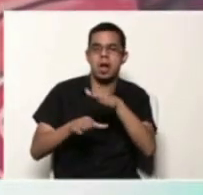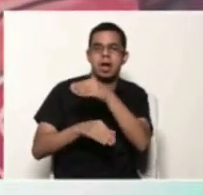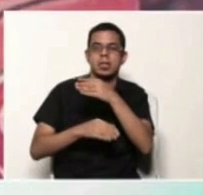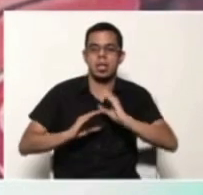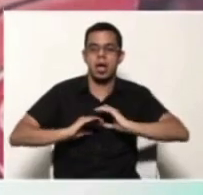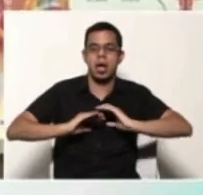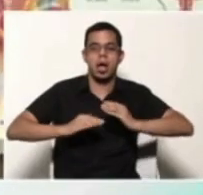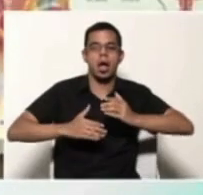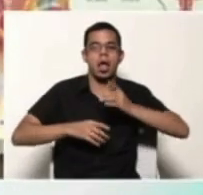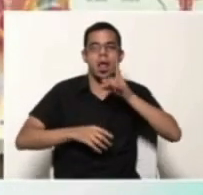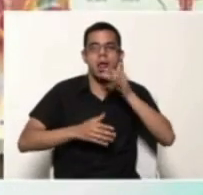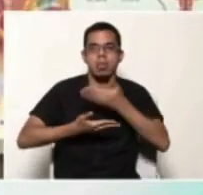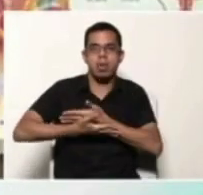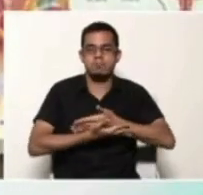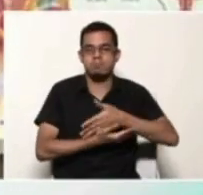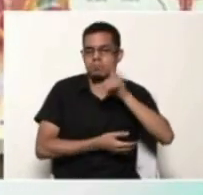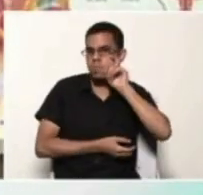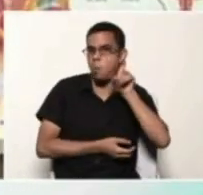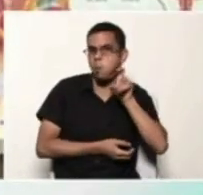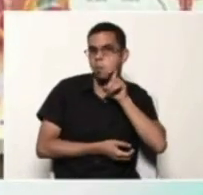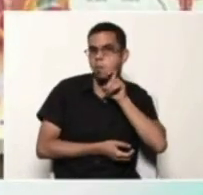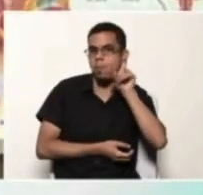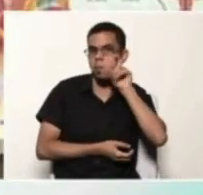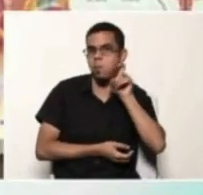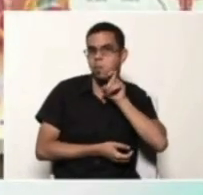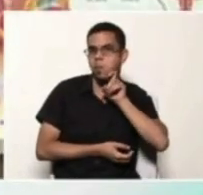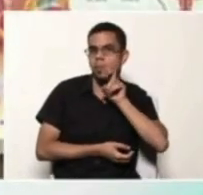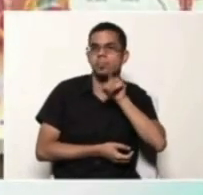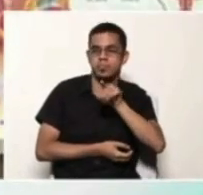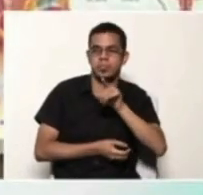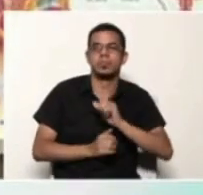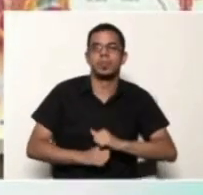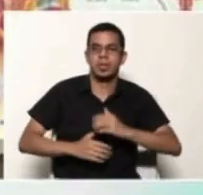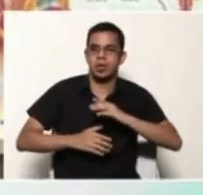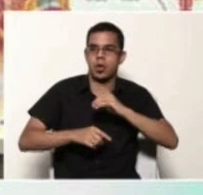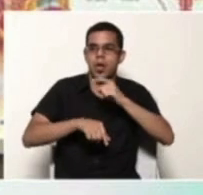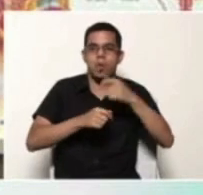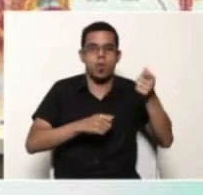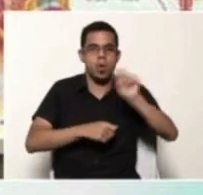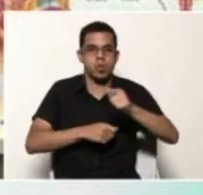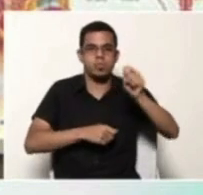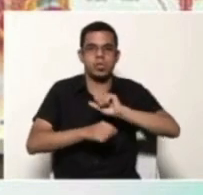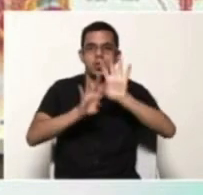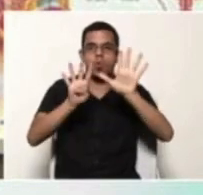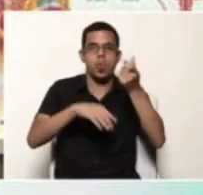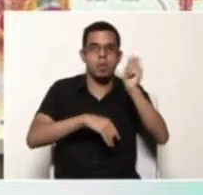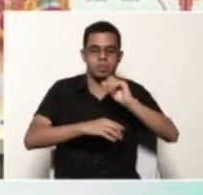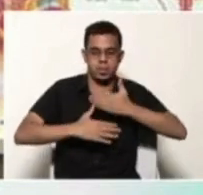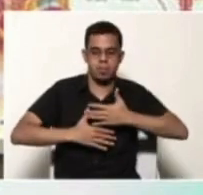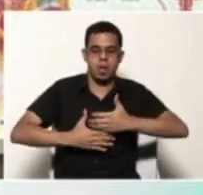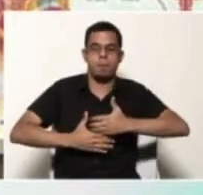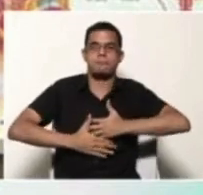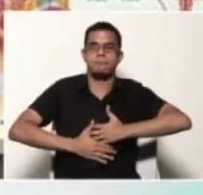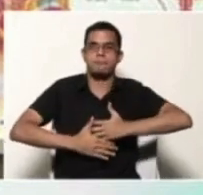y va a crecer. ¿Sí? Aquí lo podemos observar. Este gran útero que está aquí, ¿verdad? Con